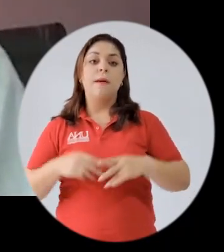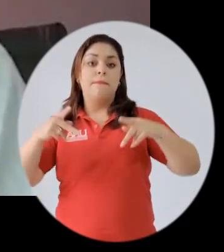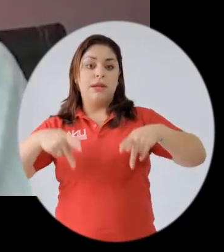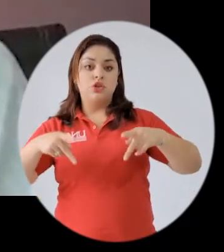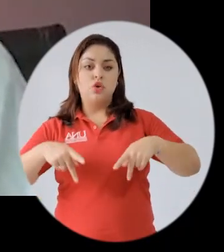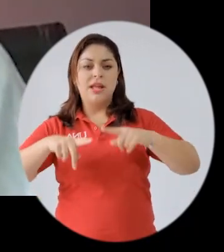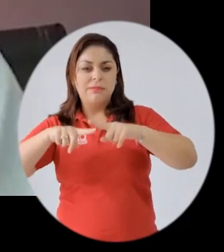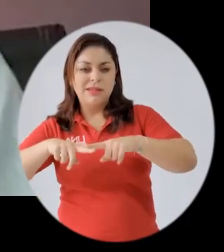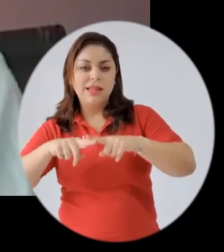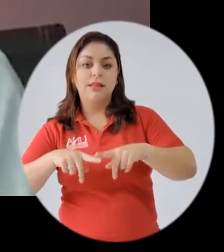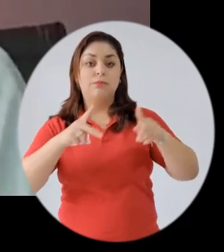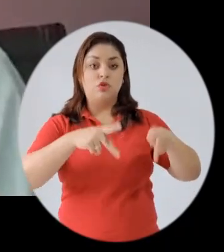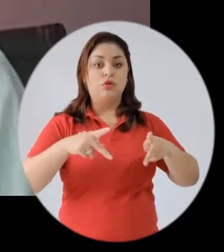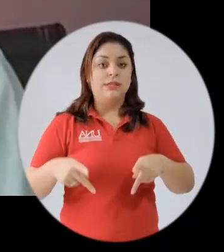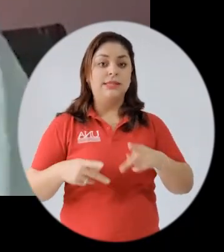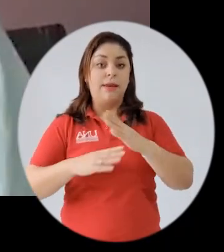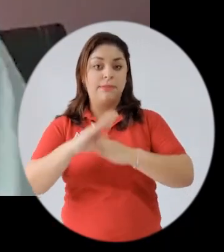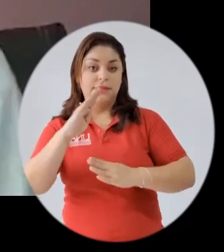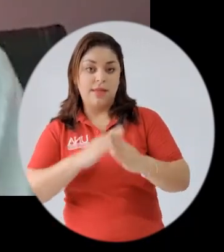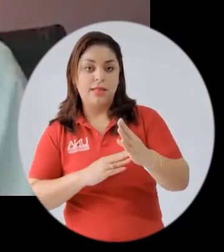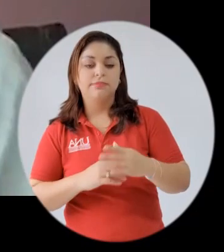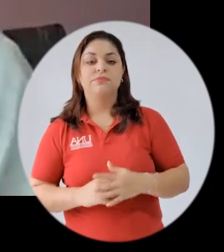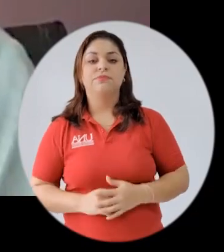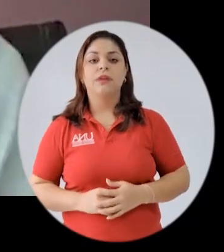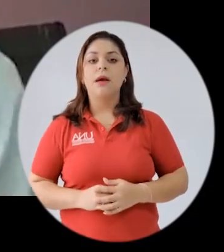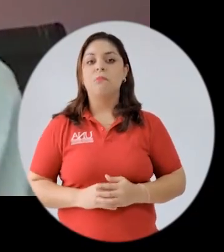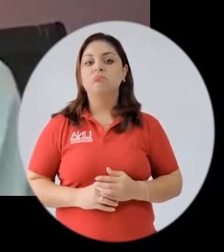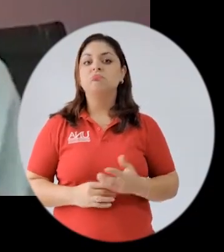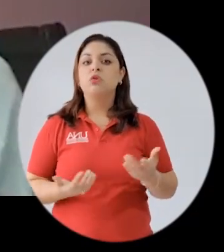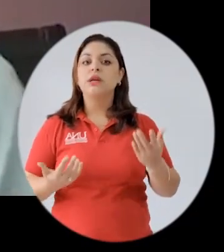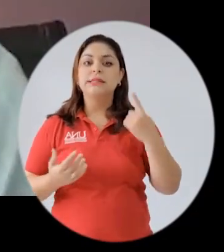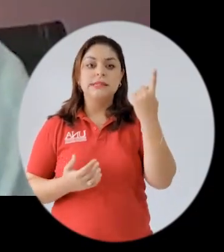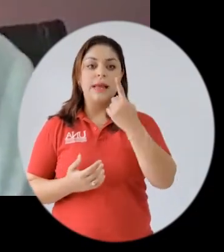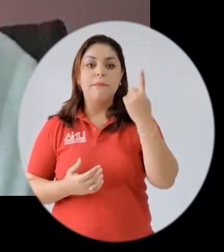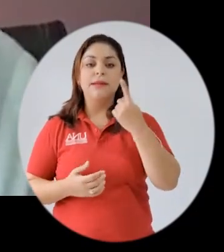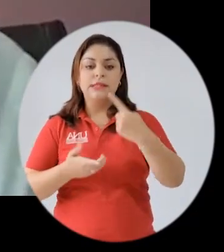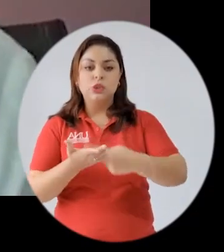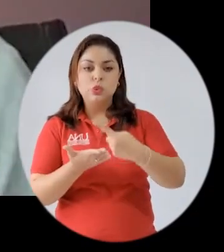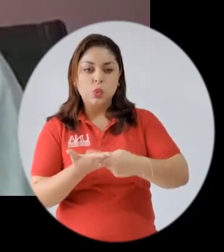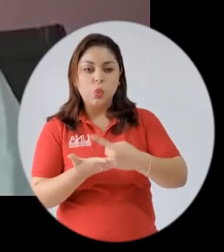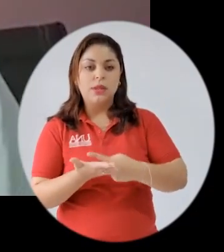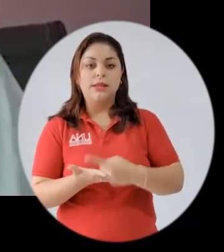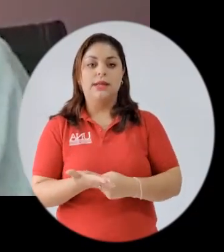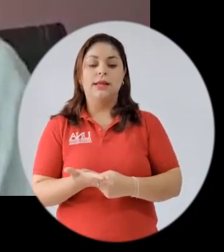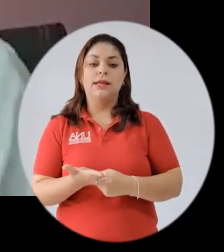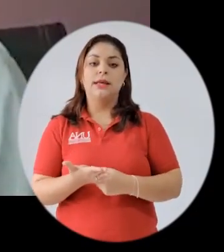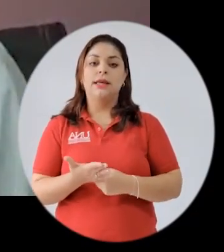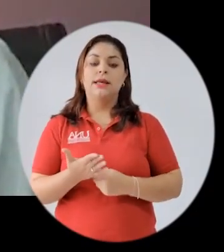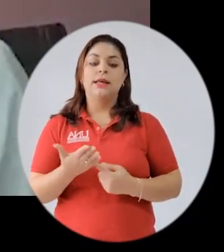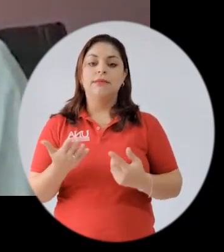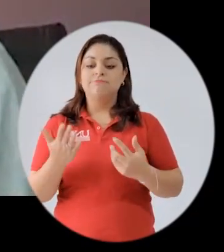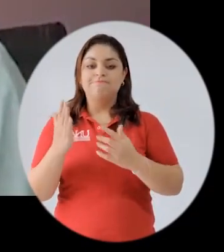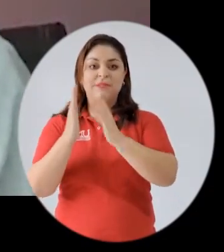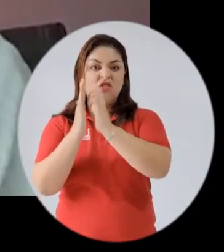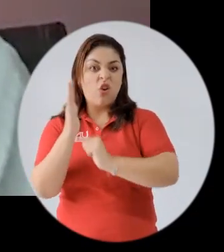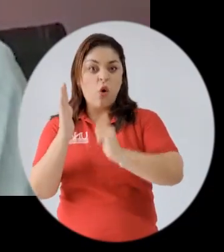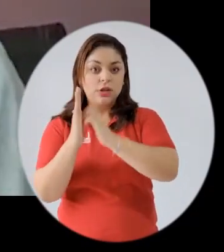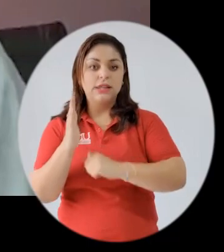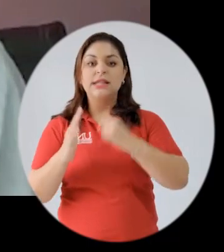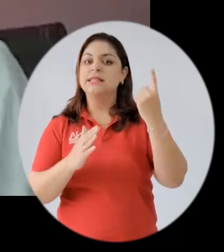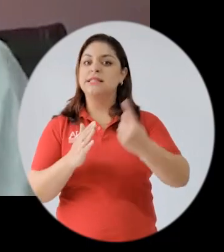12 minutos, ¿verdad? Y aquí podemos decir, ¿verdad? Esta relación, redes sociales, estar conectado a un teléfono celular, a una computadora,